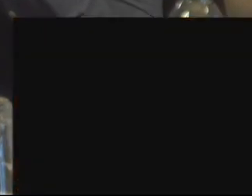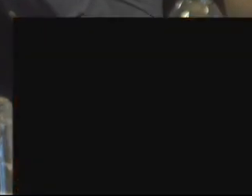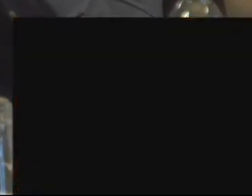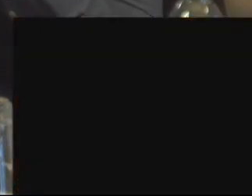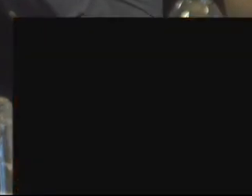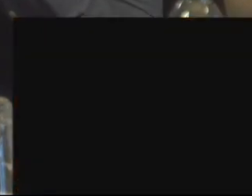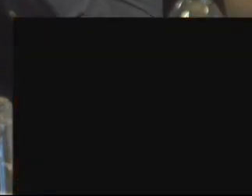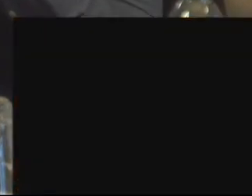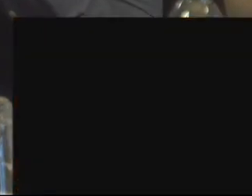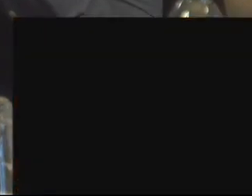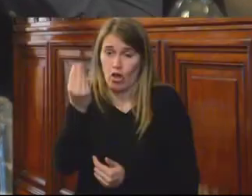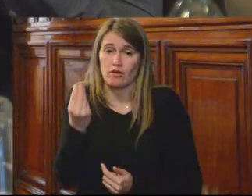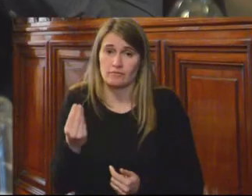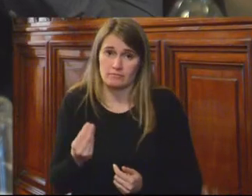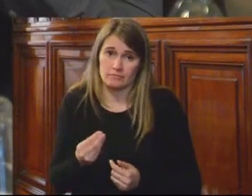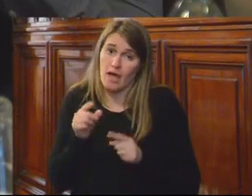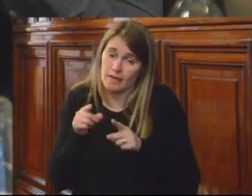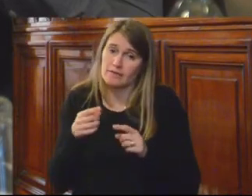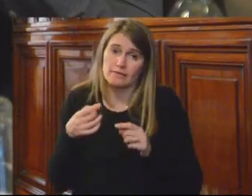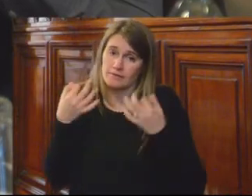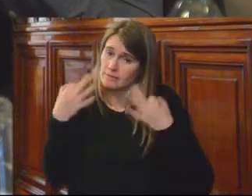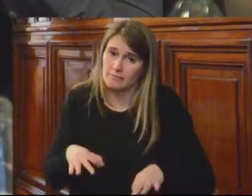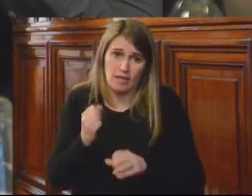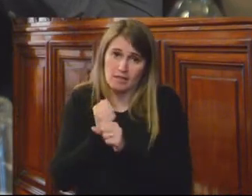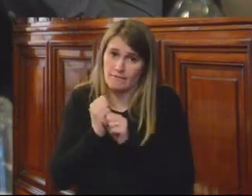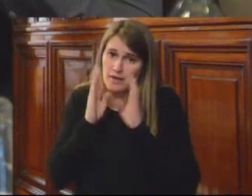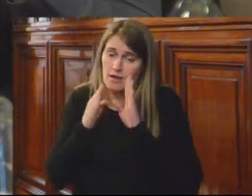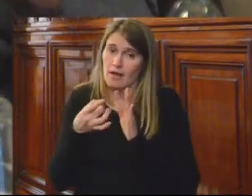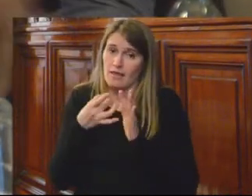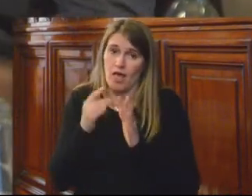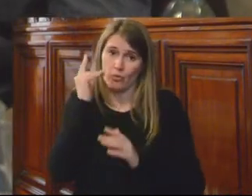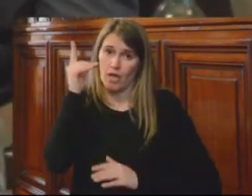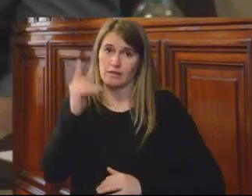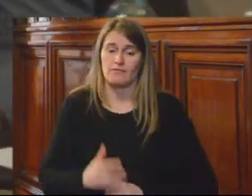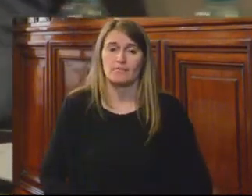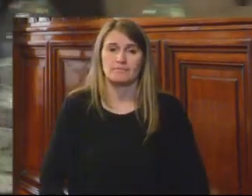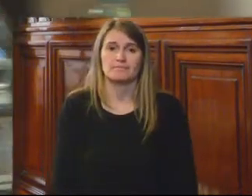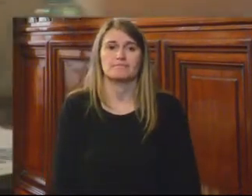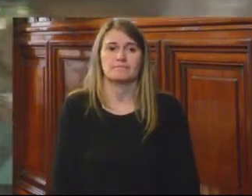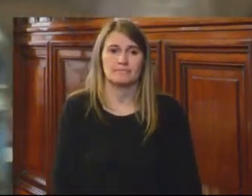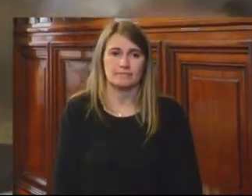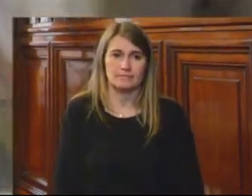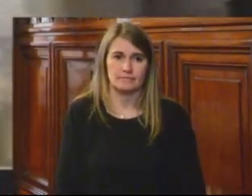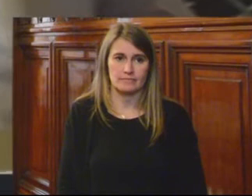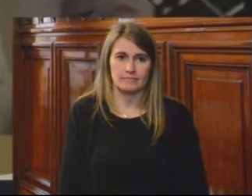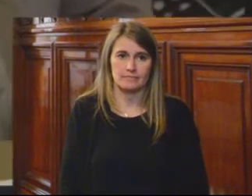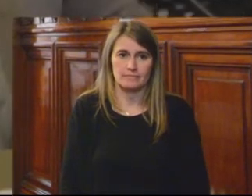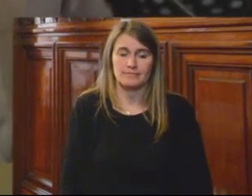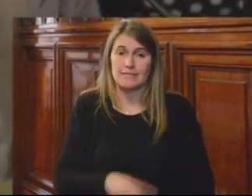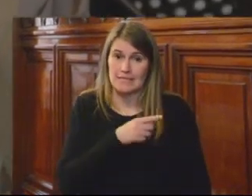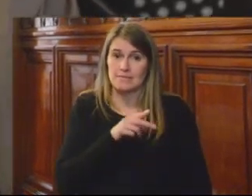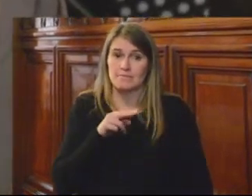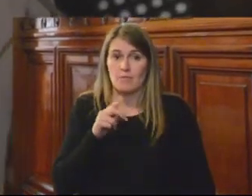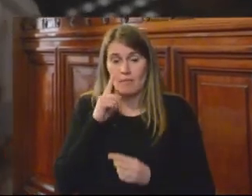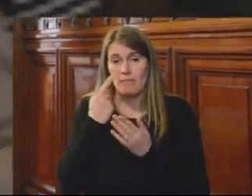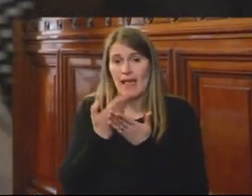seguro que trabajaremos en la calidad educativa que queremos. Muchas gracias. Sí, en consecución con lo que se está